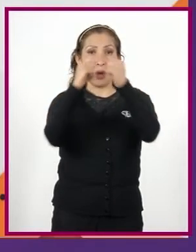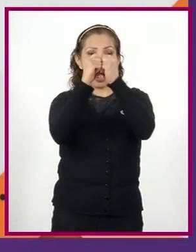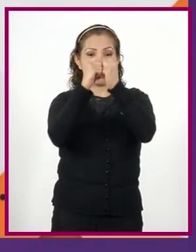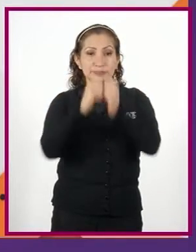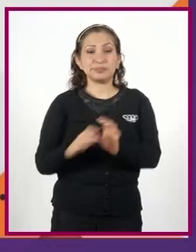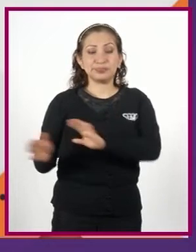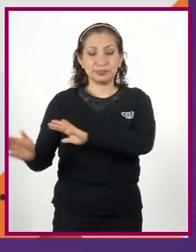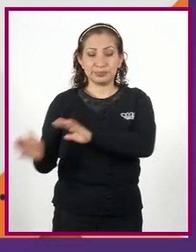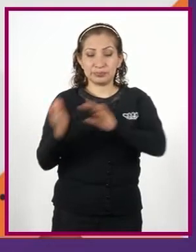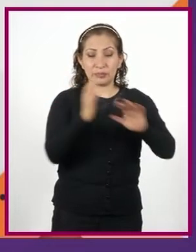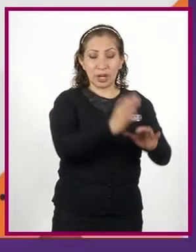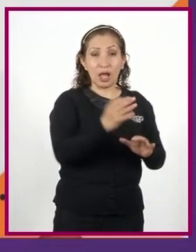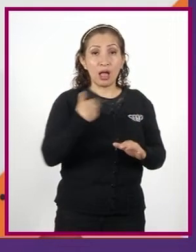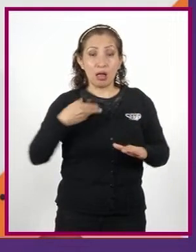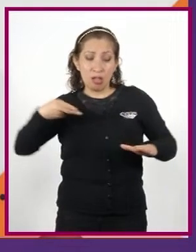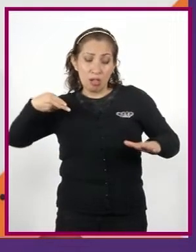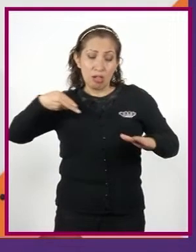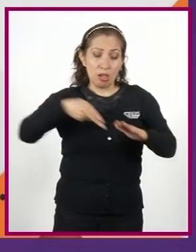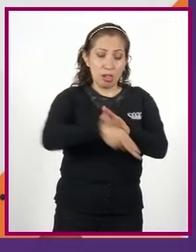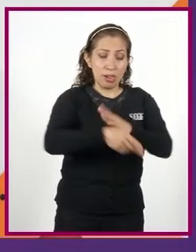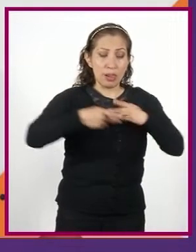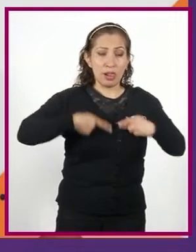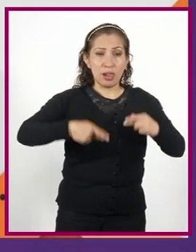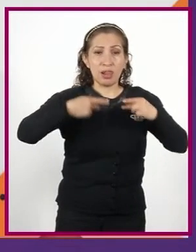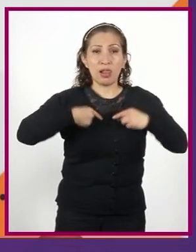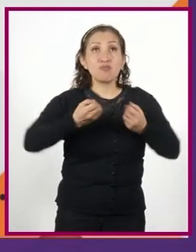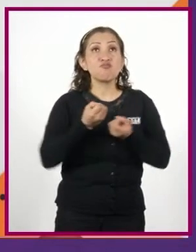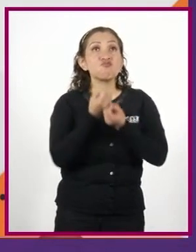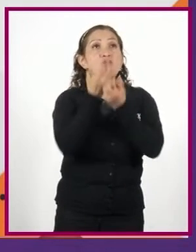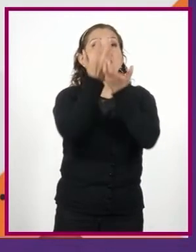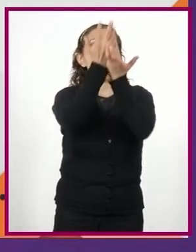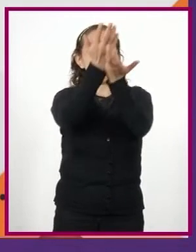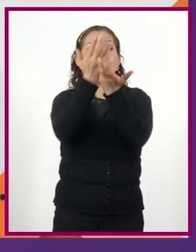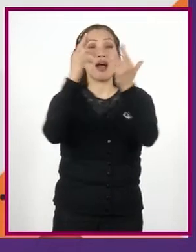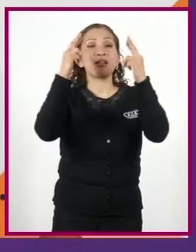La práctica del sacrificio humano y una religión